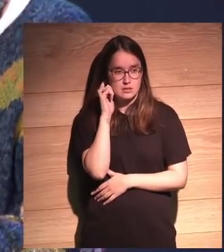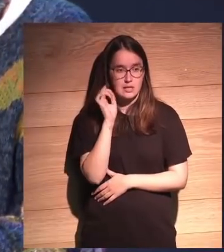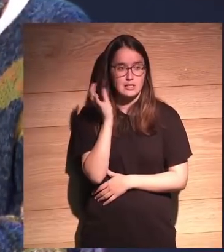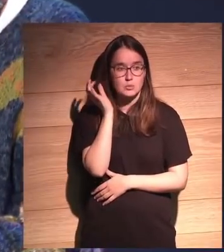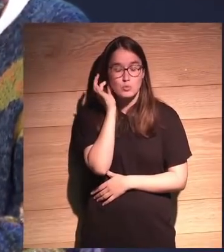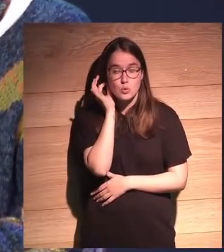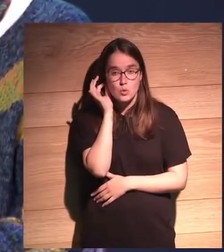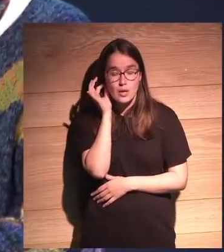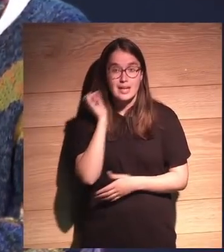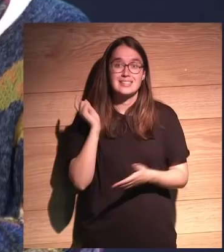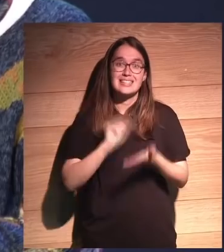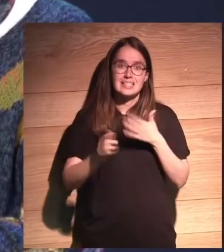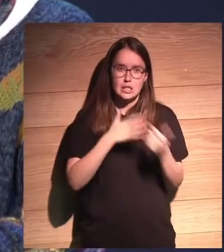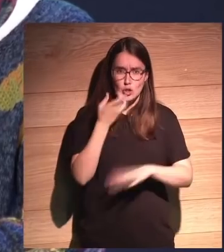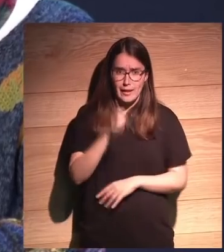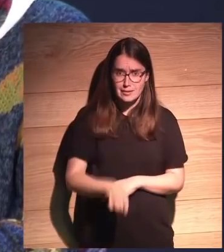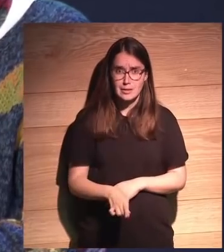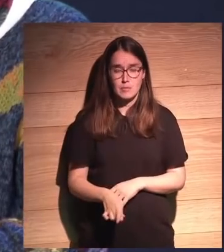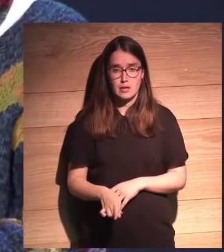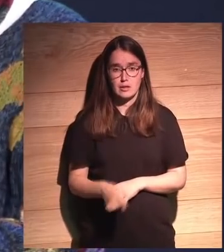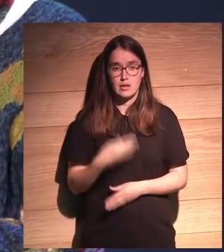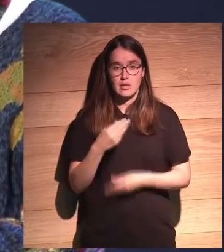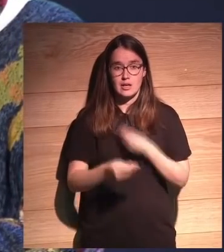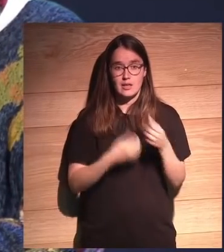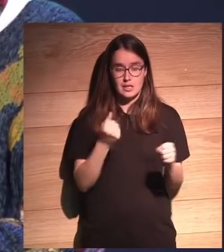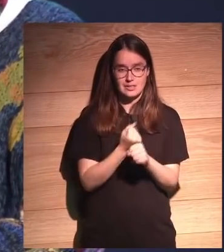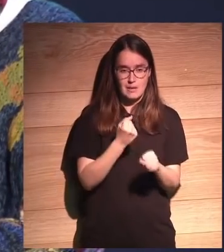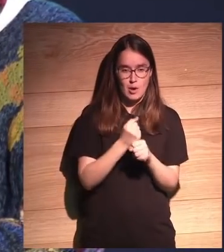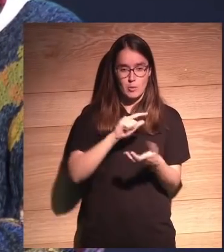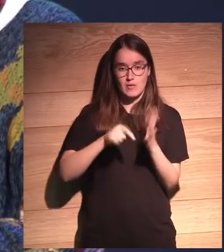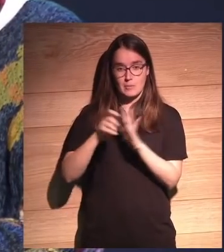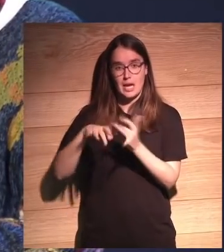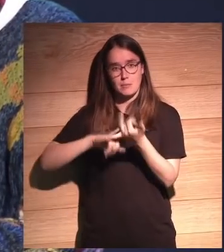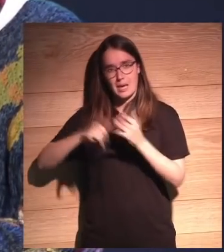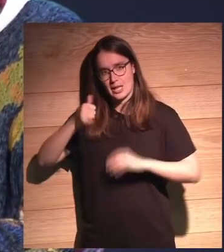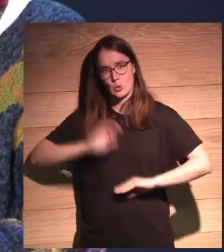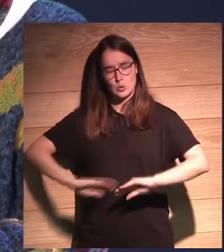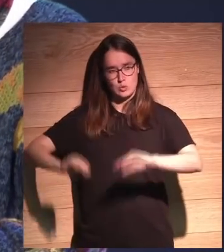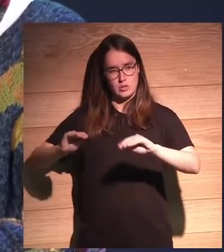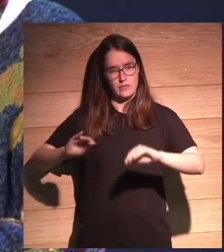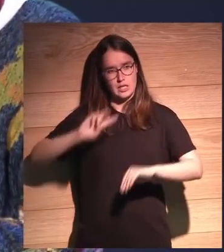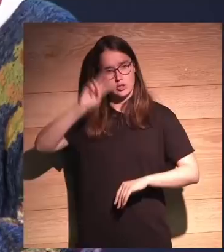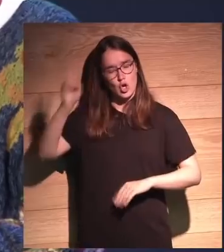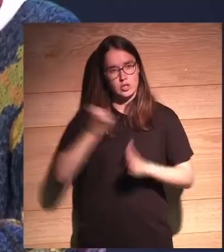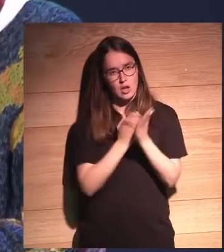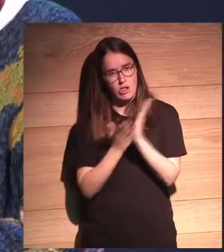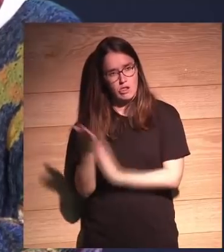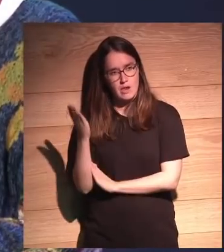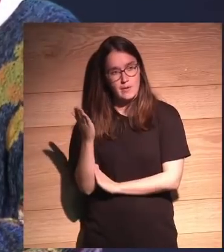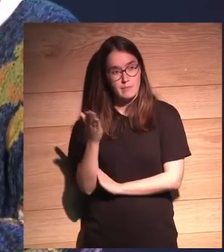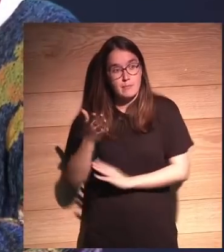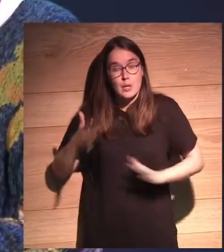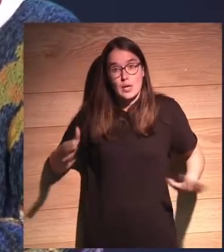incluso, y escritoras, que ellas hacían el trabajo y firmaban sus maridos. Claro. Esa es otra deriva. Pero eso